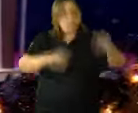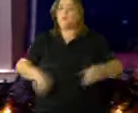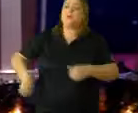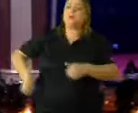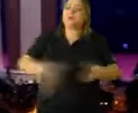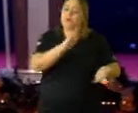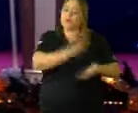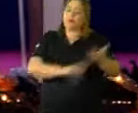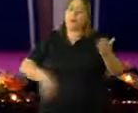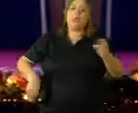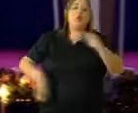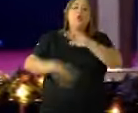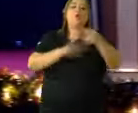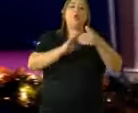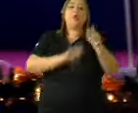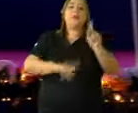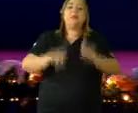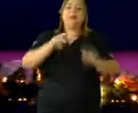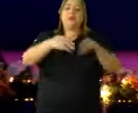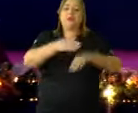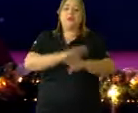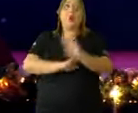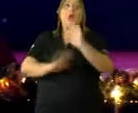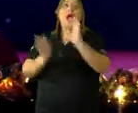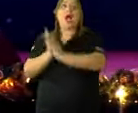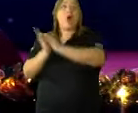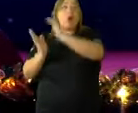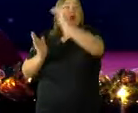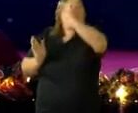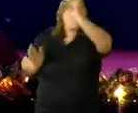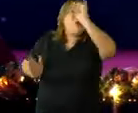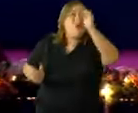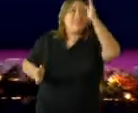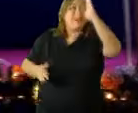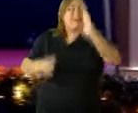váyanse, y entramos todos, aleluya, gloria a Dios.